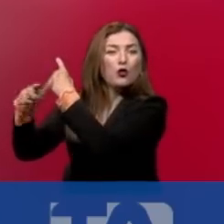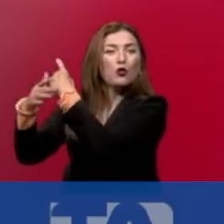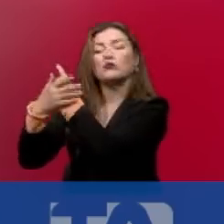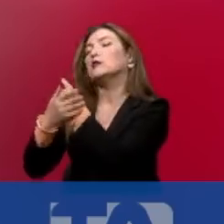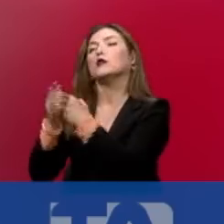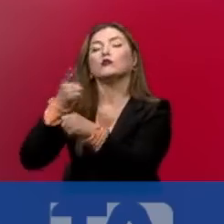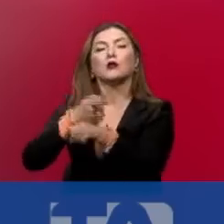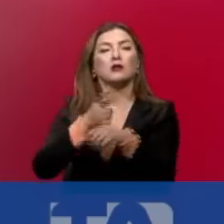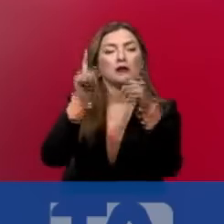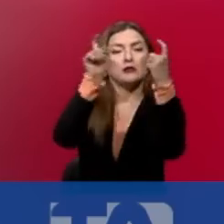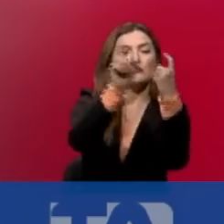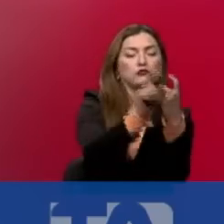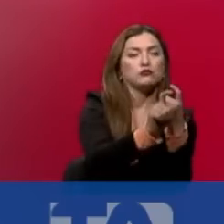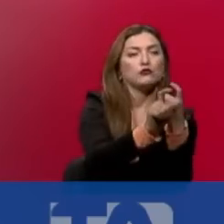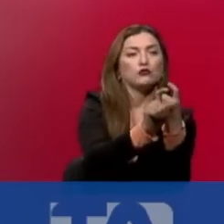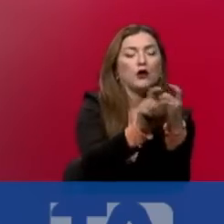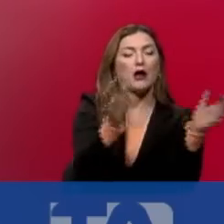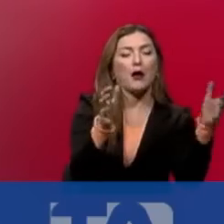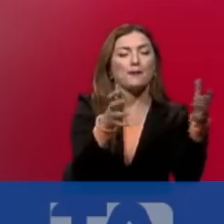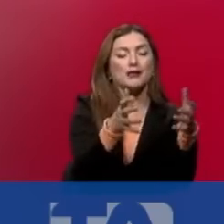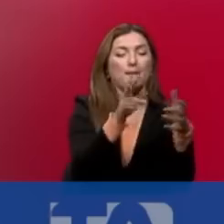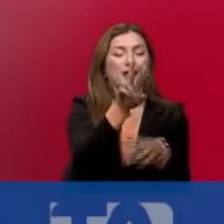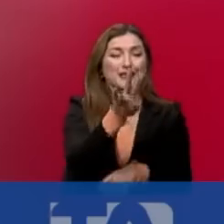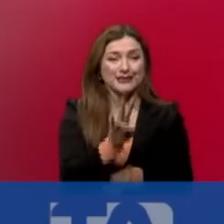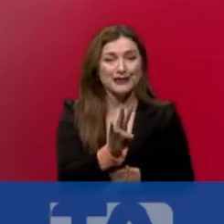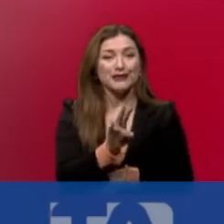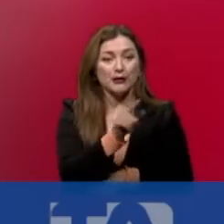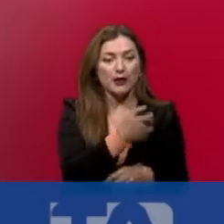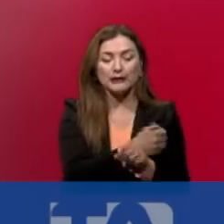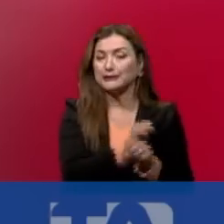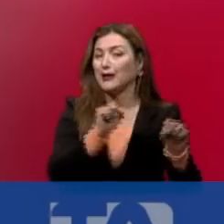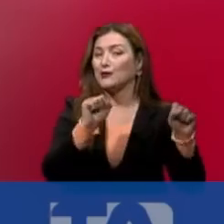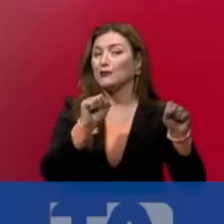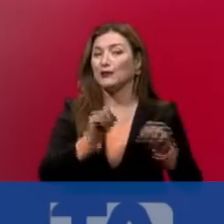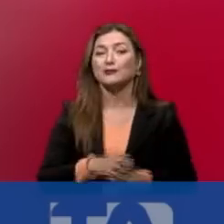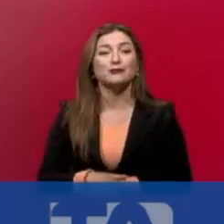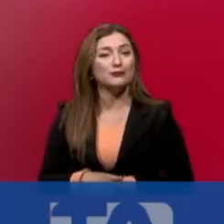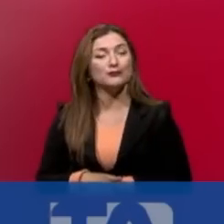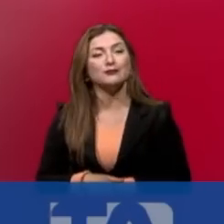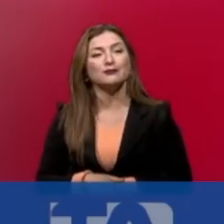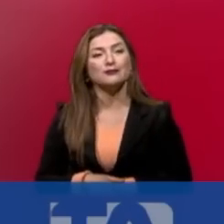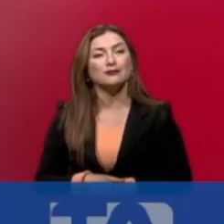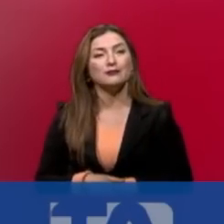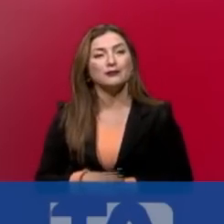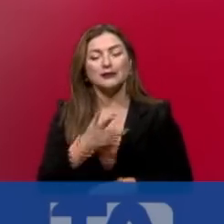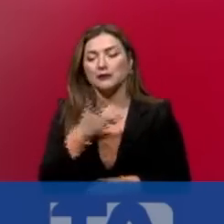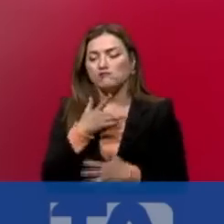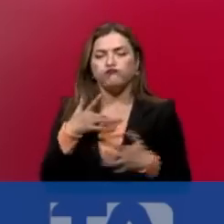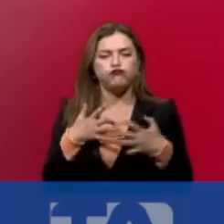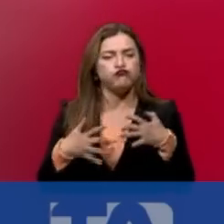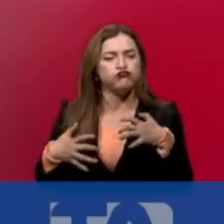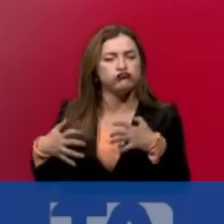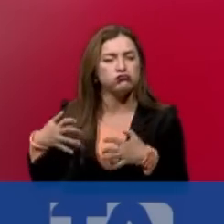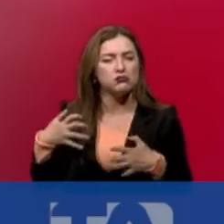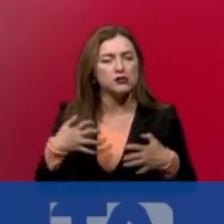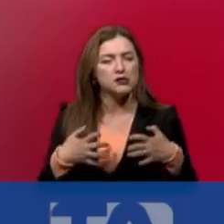personas quedaron en góndola, es decir, en cabinas, y esas 27 personas fueron rescatadas. Estoy absolutamente indignado con la